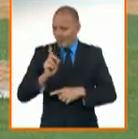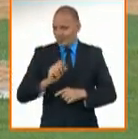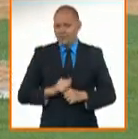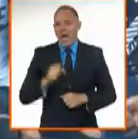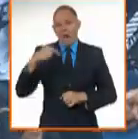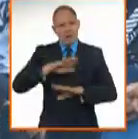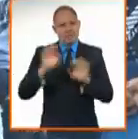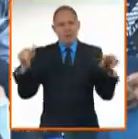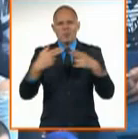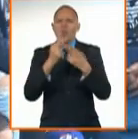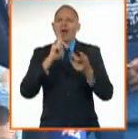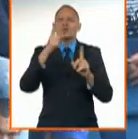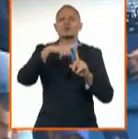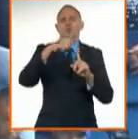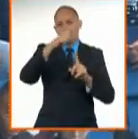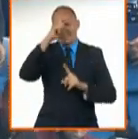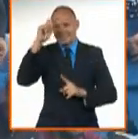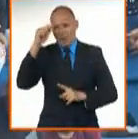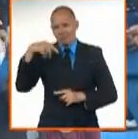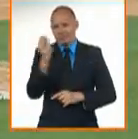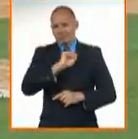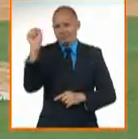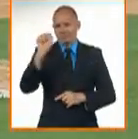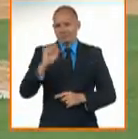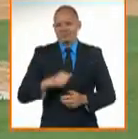en su primer juego buenas noches